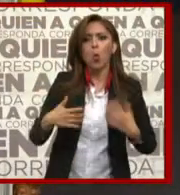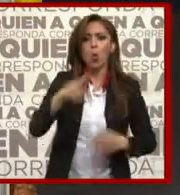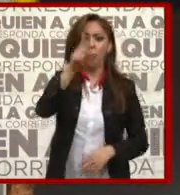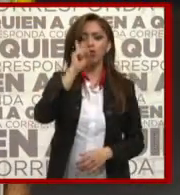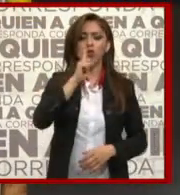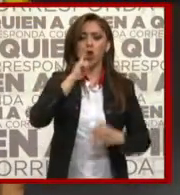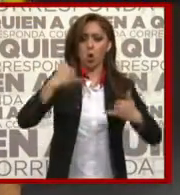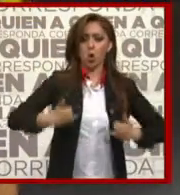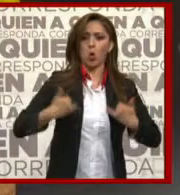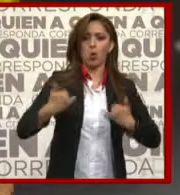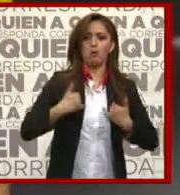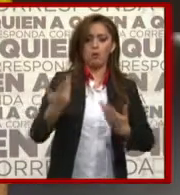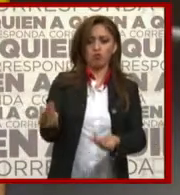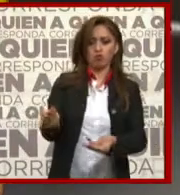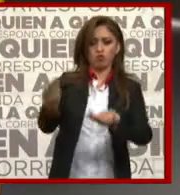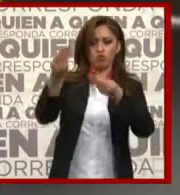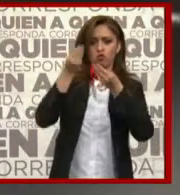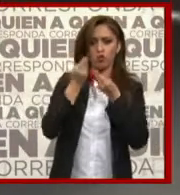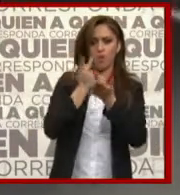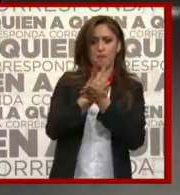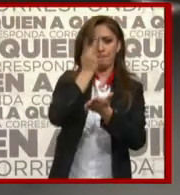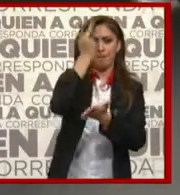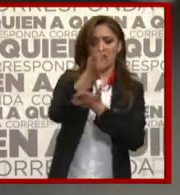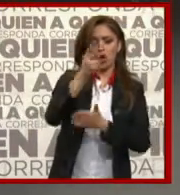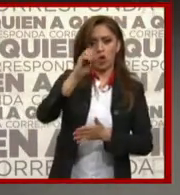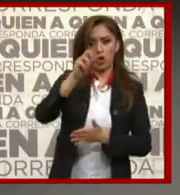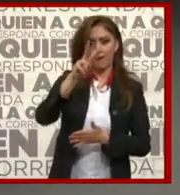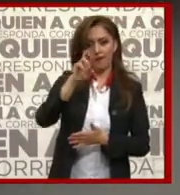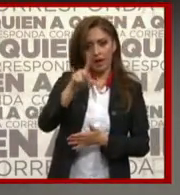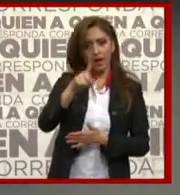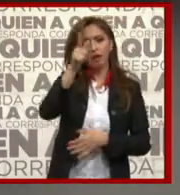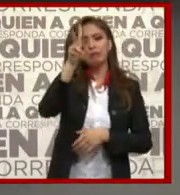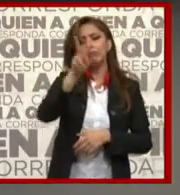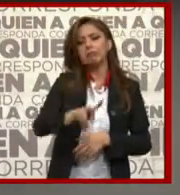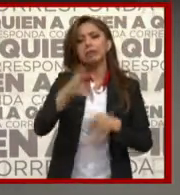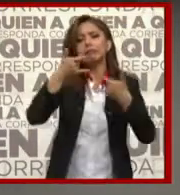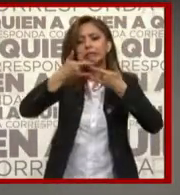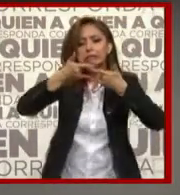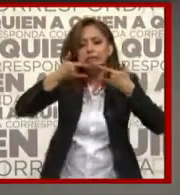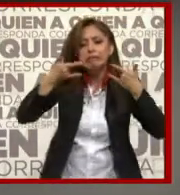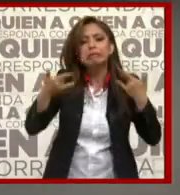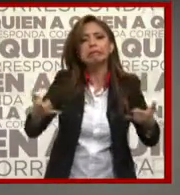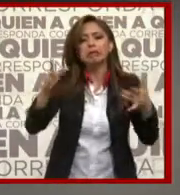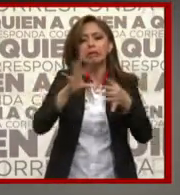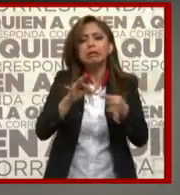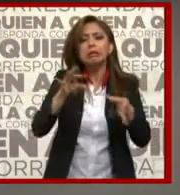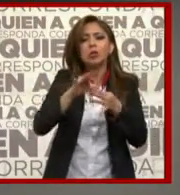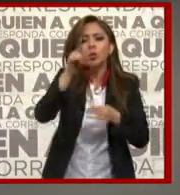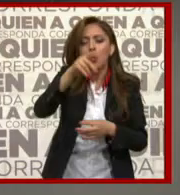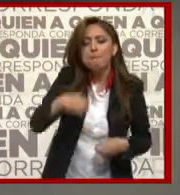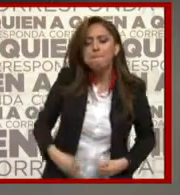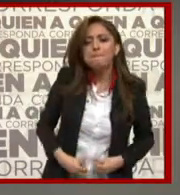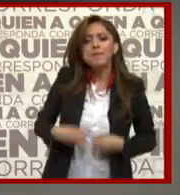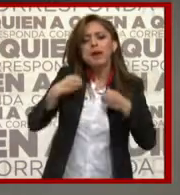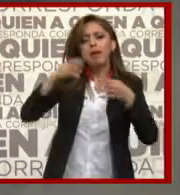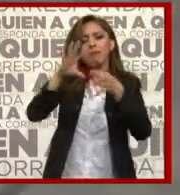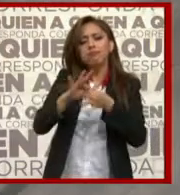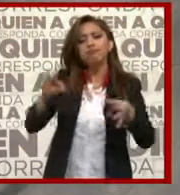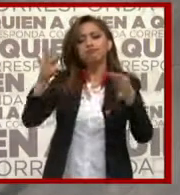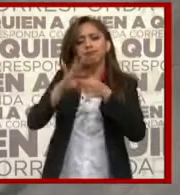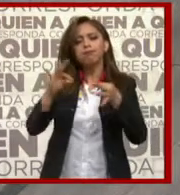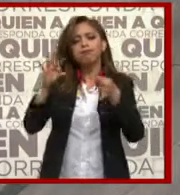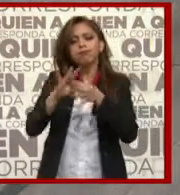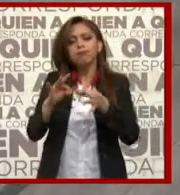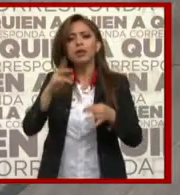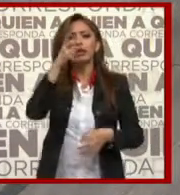más joven que ha recibido un premio Nobel Entonces qué mejor historia saber la valentía es una biografía es su